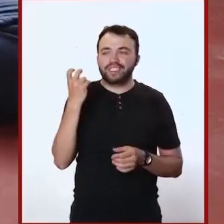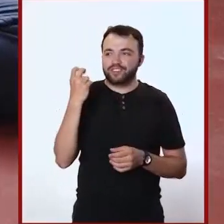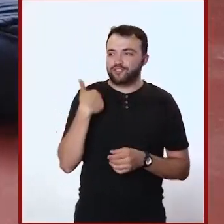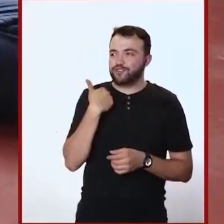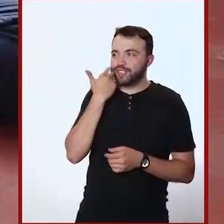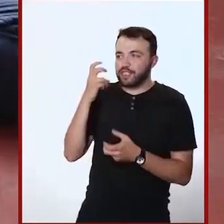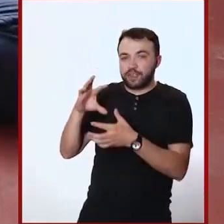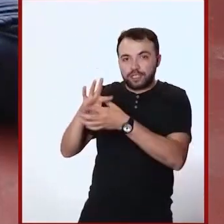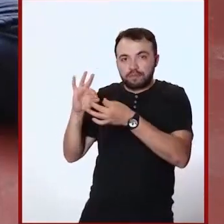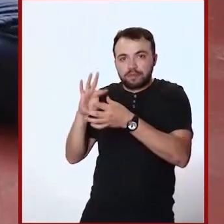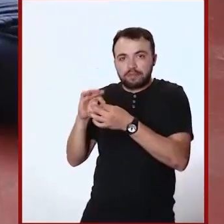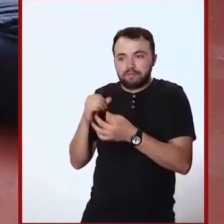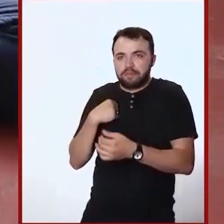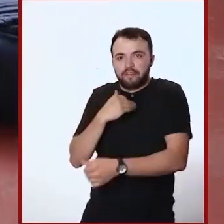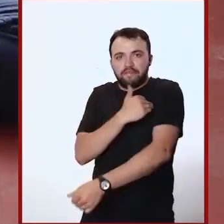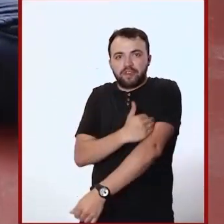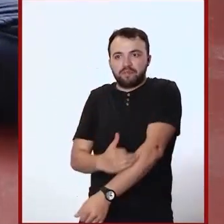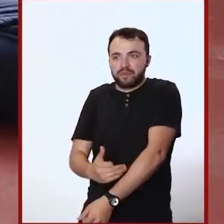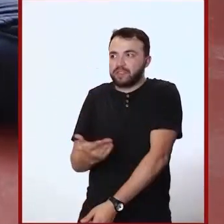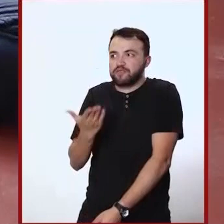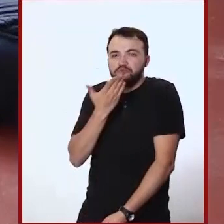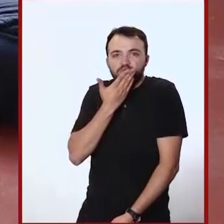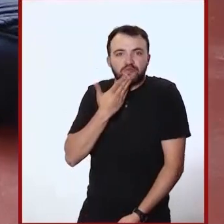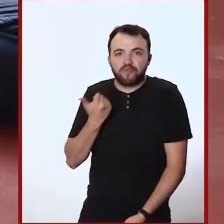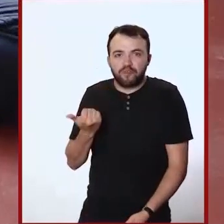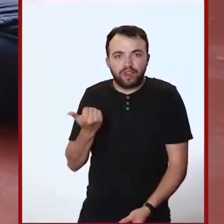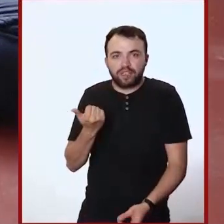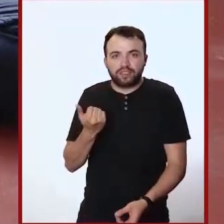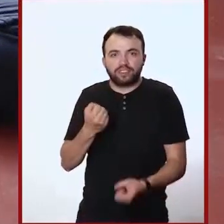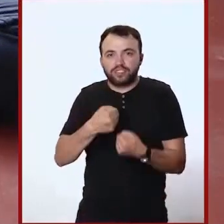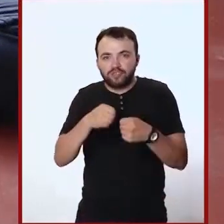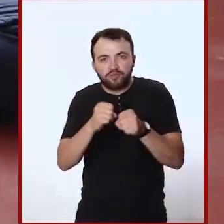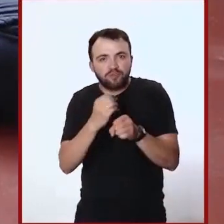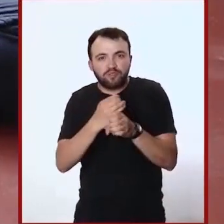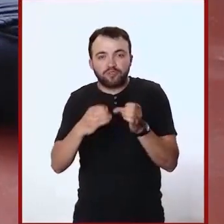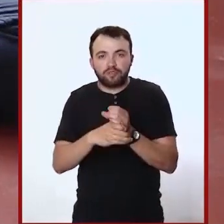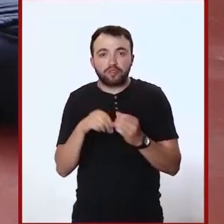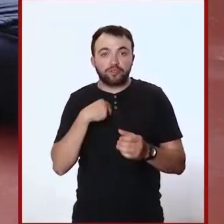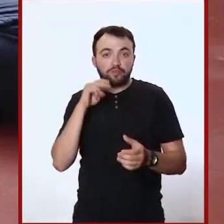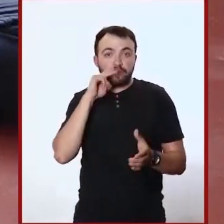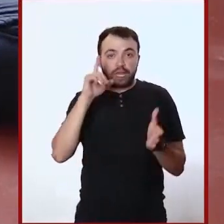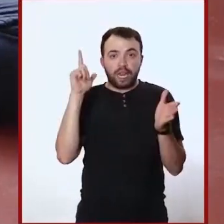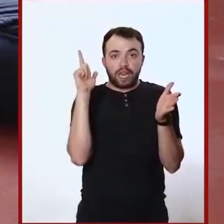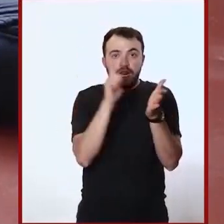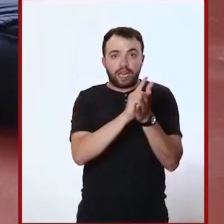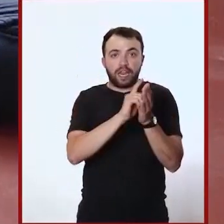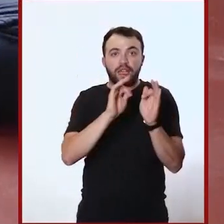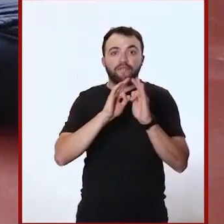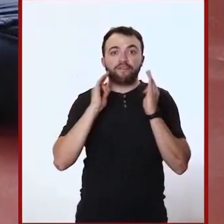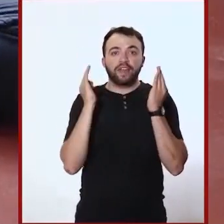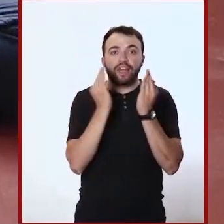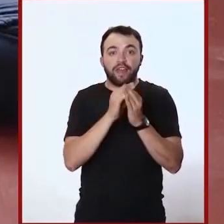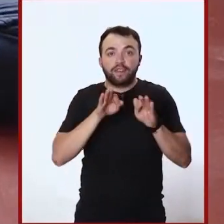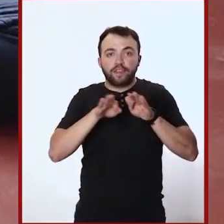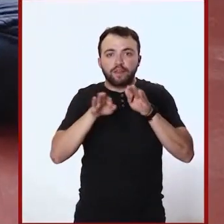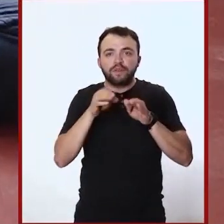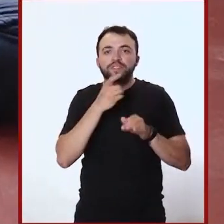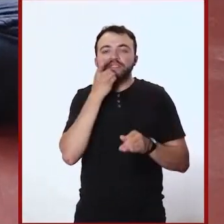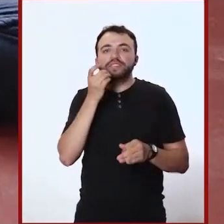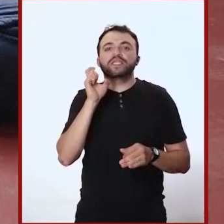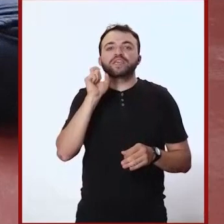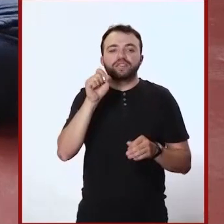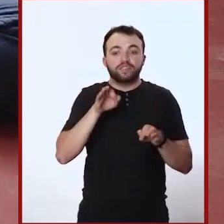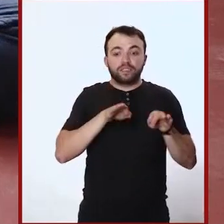tratado de explicarle a mi familiar, porque he leído que la Ley Federal del Trabajo señala como condición de